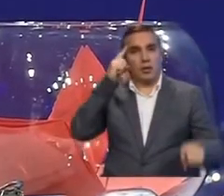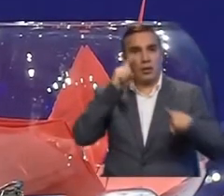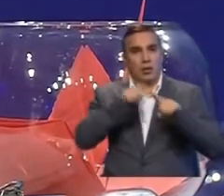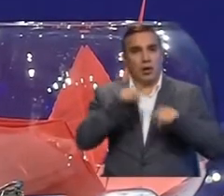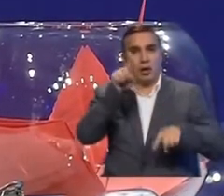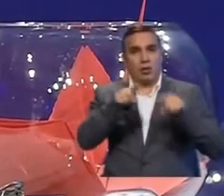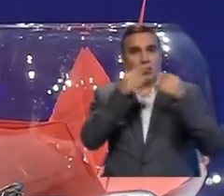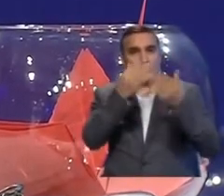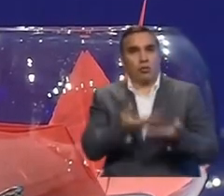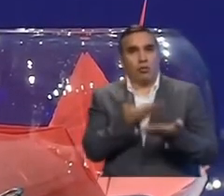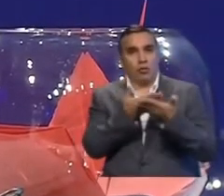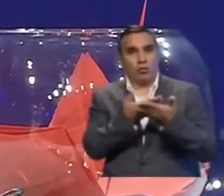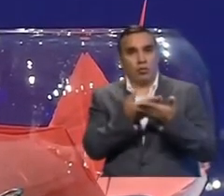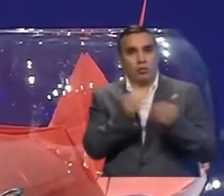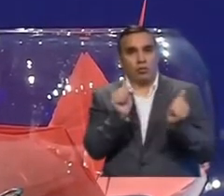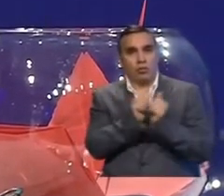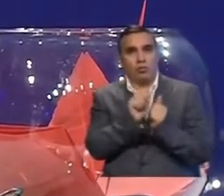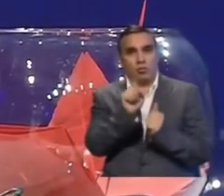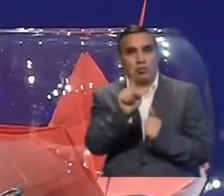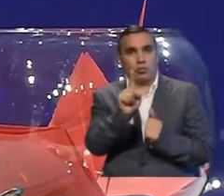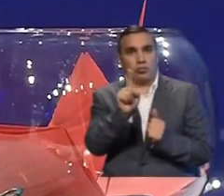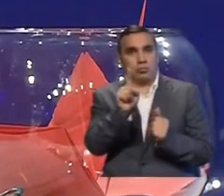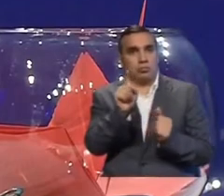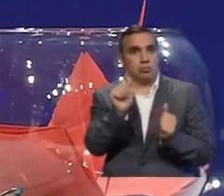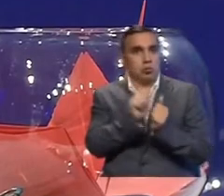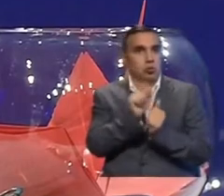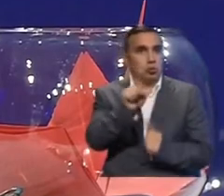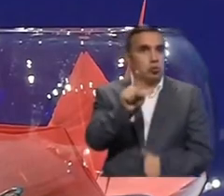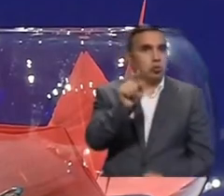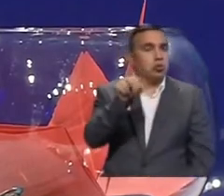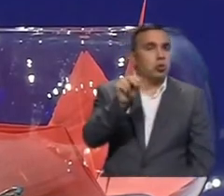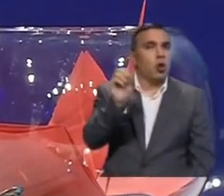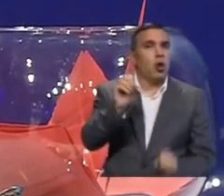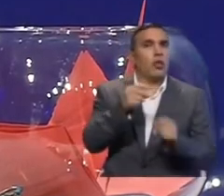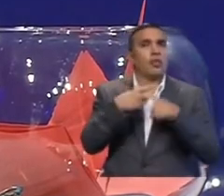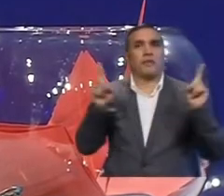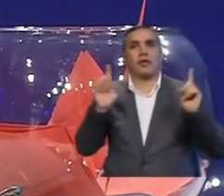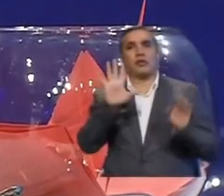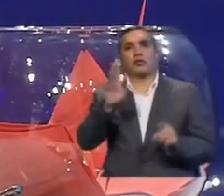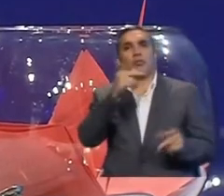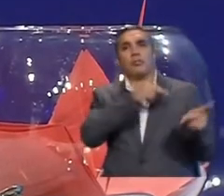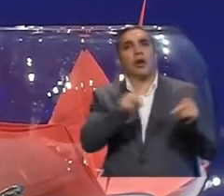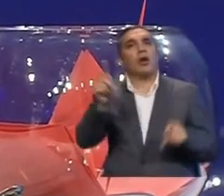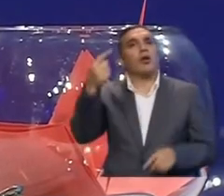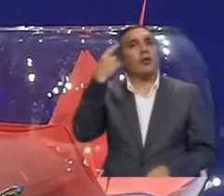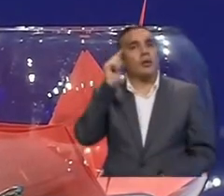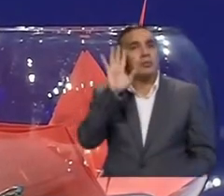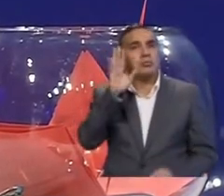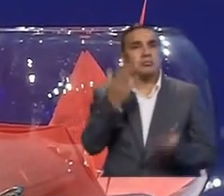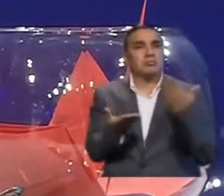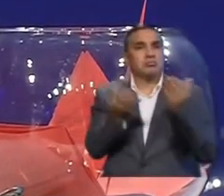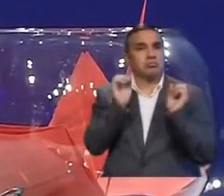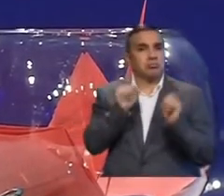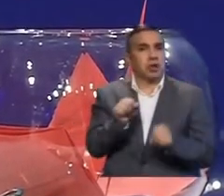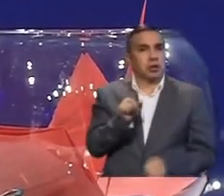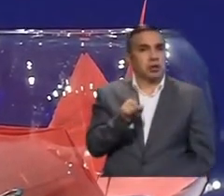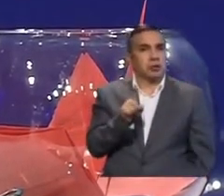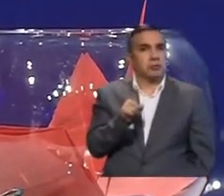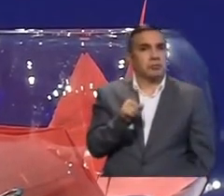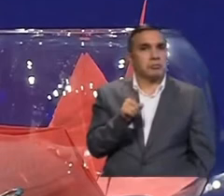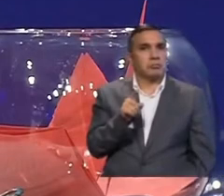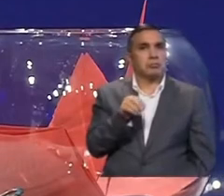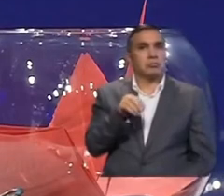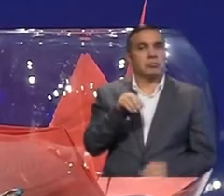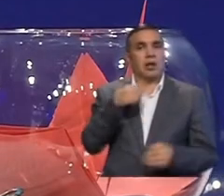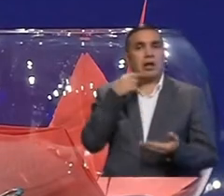de las propuestas esbozadas de esta noche con las suyas o están muy distantes a su plan de gobierno que quizás se podría,